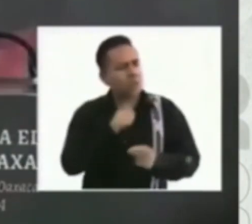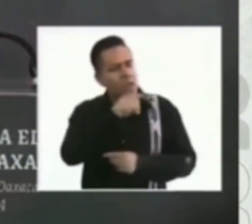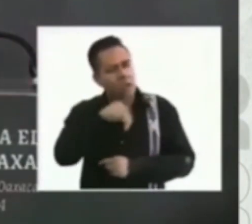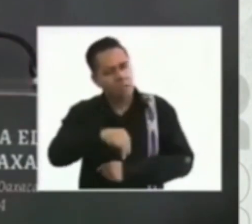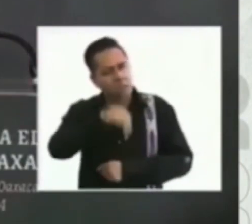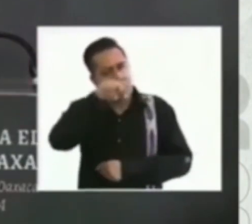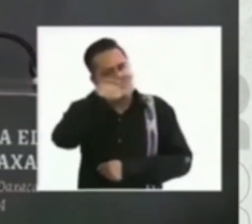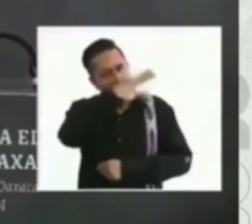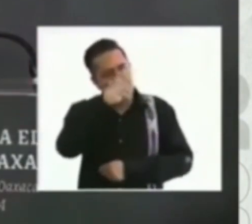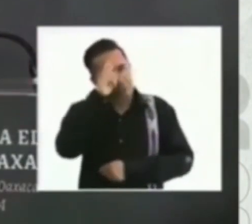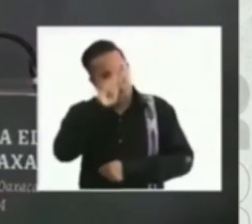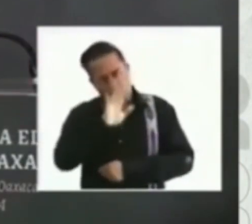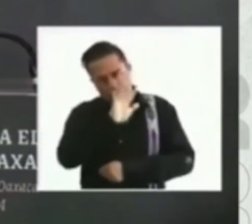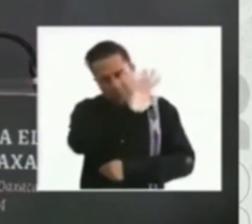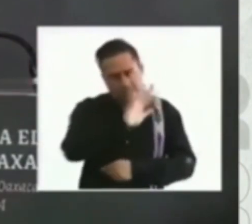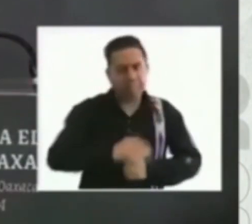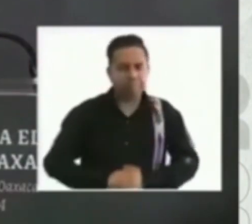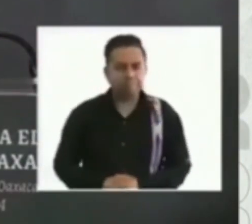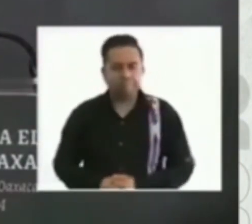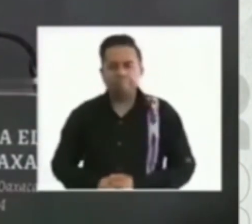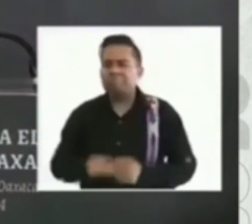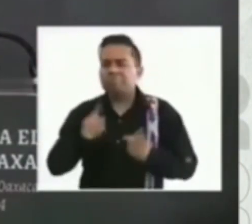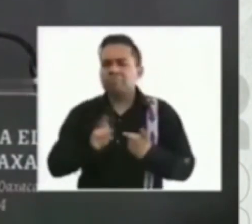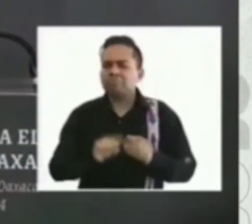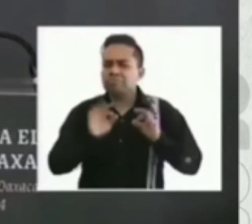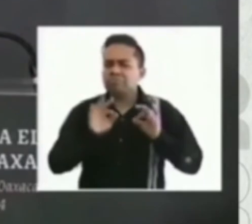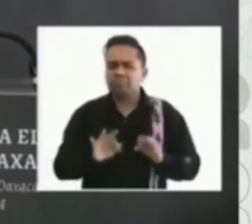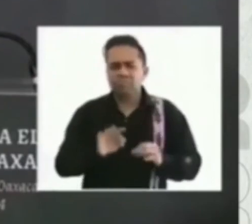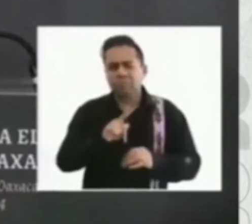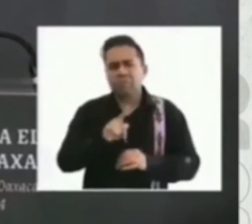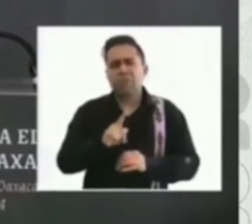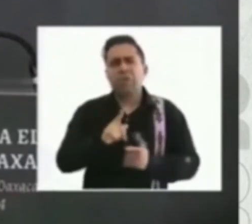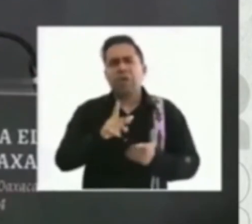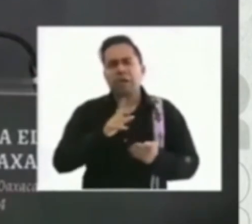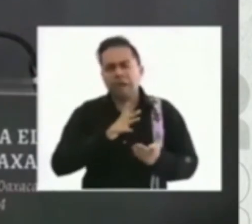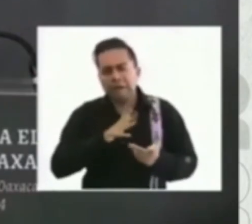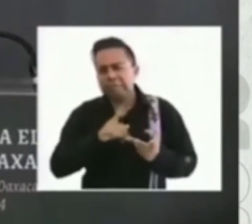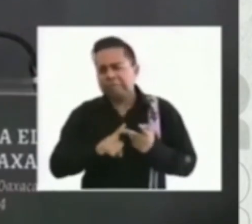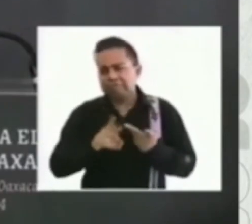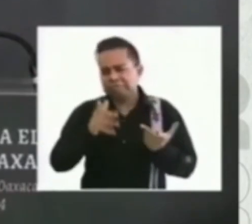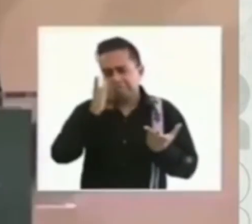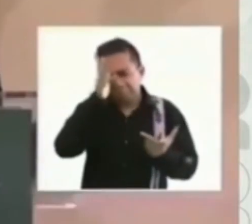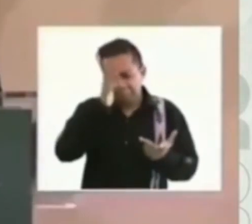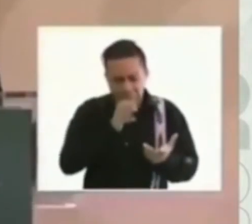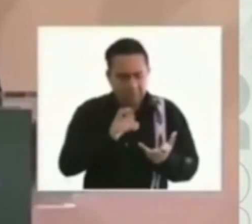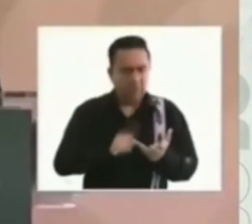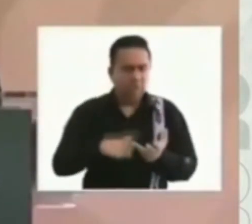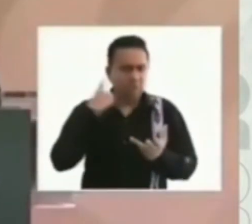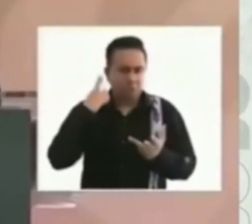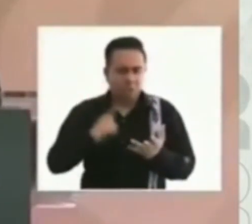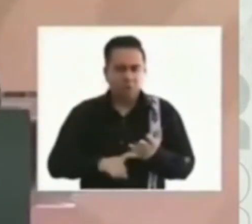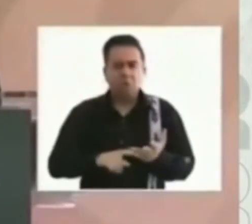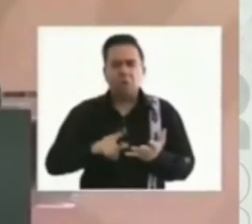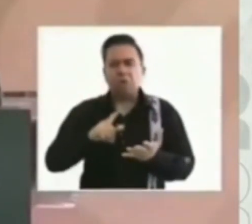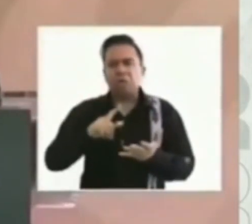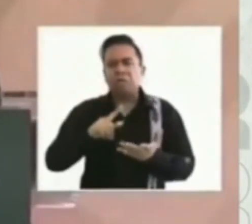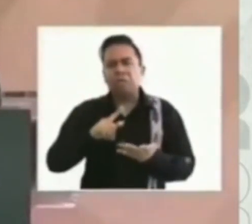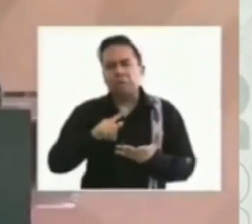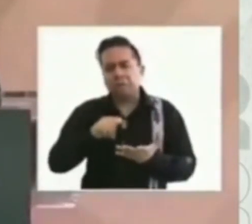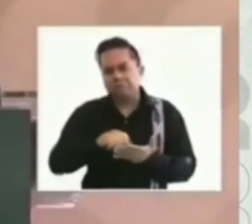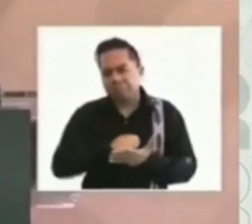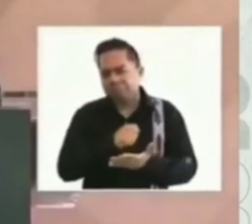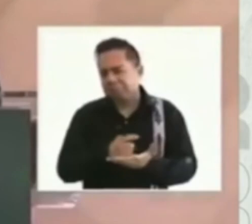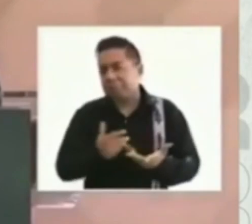norte del país. Estuvimos en Coahuila, Durango, Tamaulipas. Y